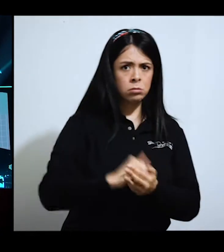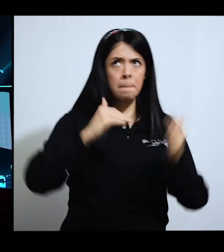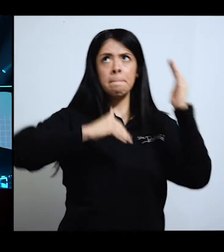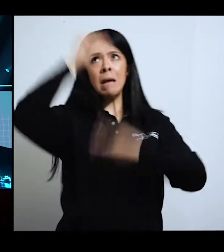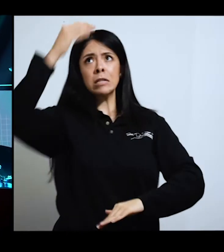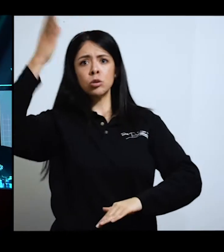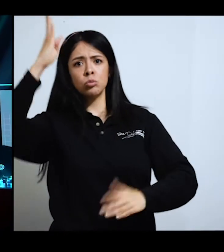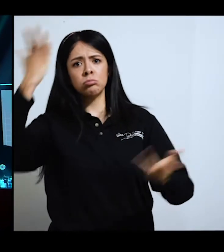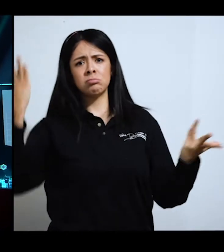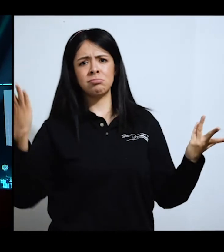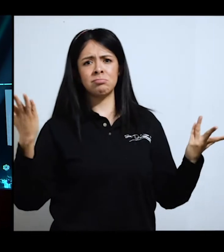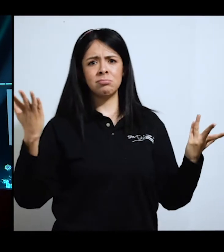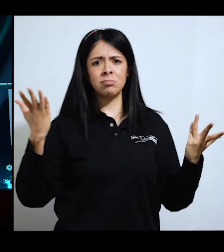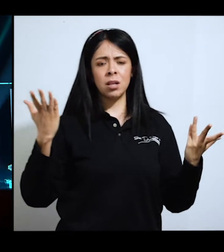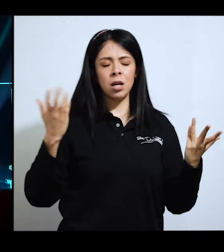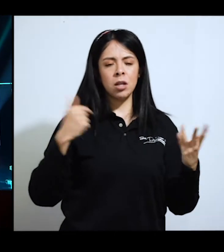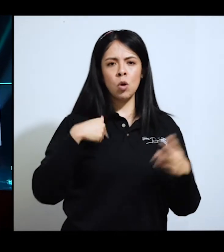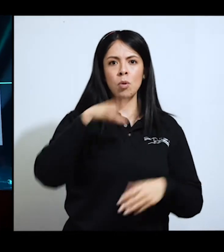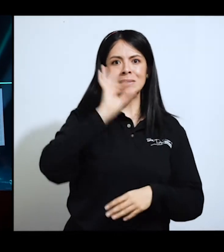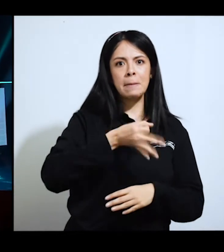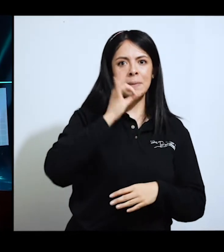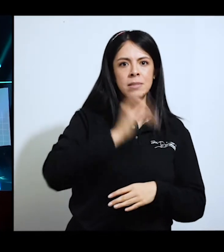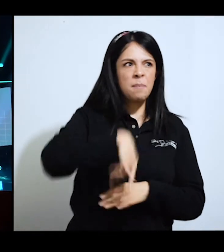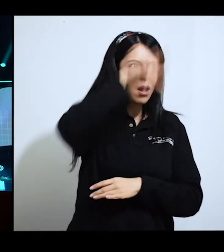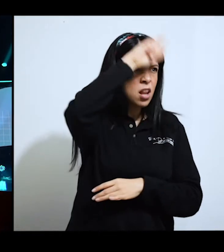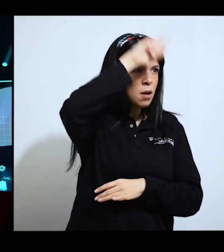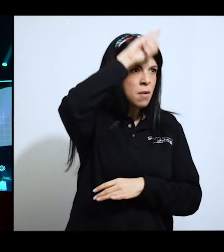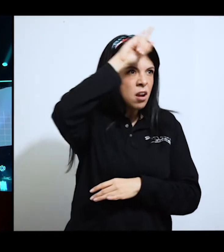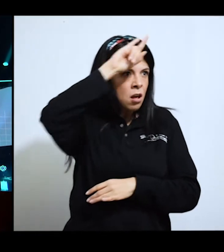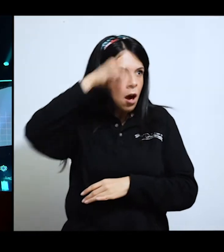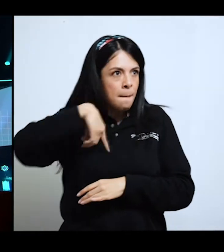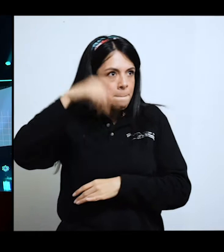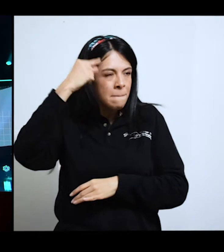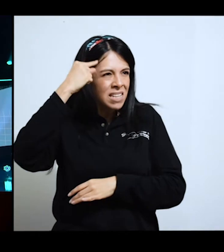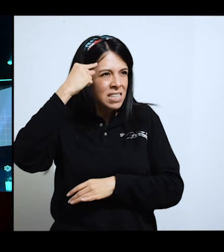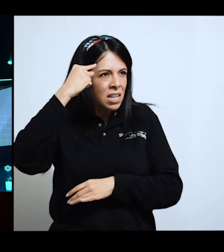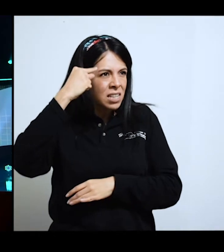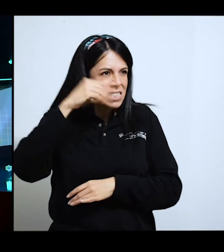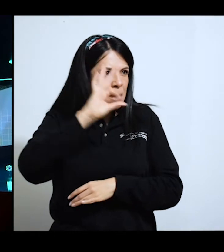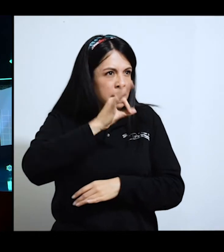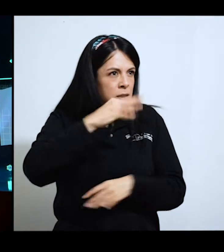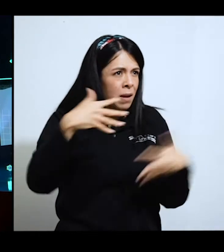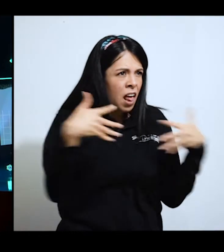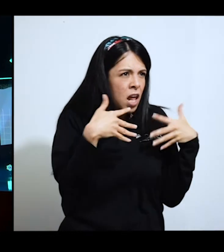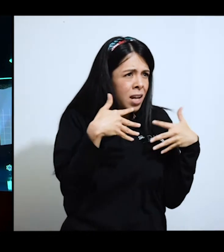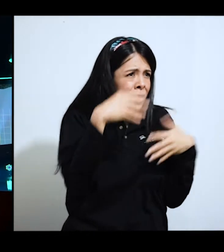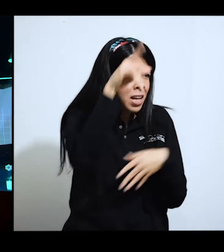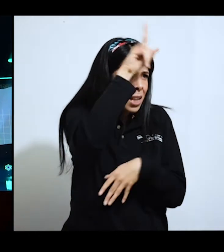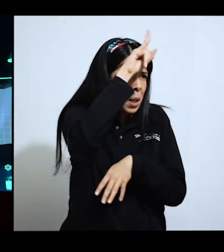más alabanza que Dios, porque todo el tiempo lo están mencionando.